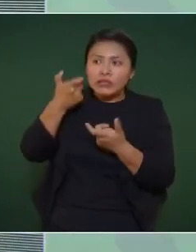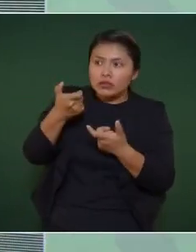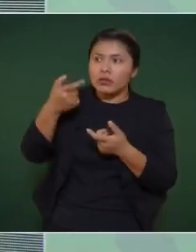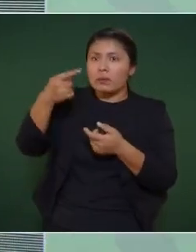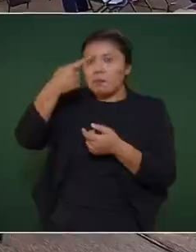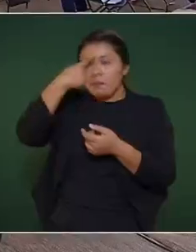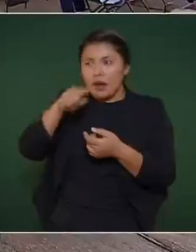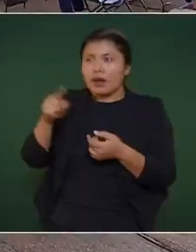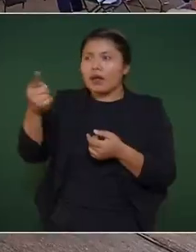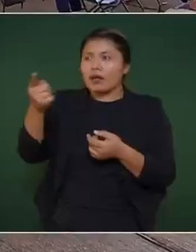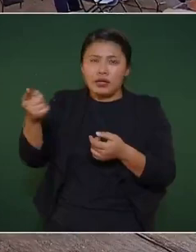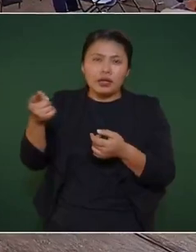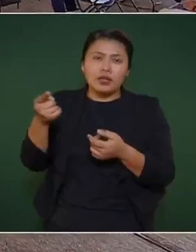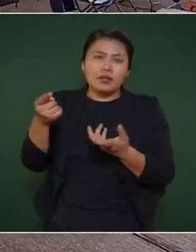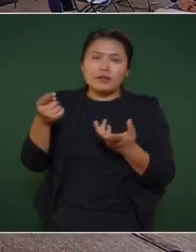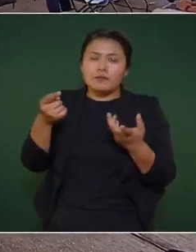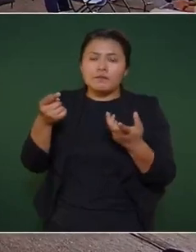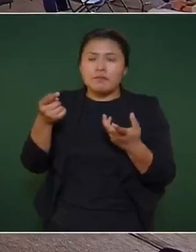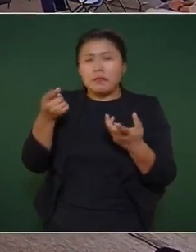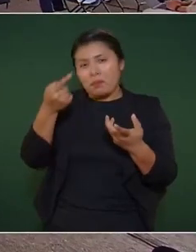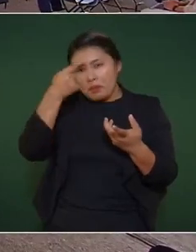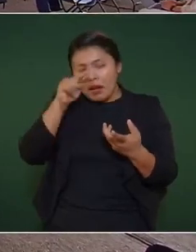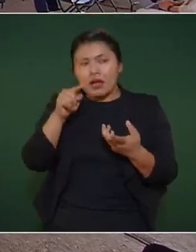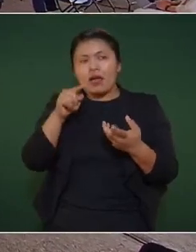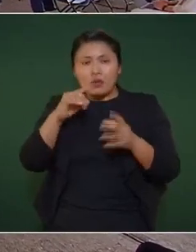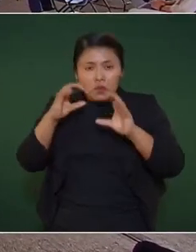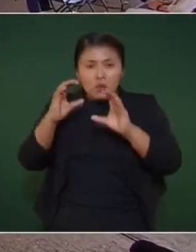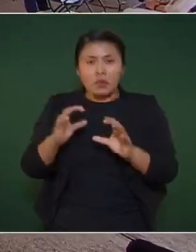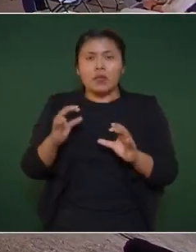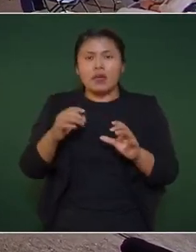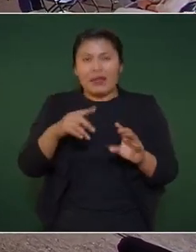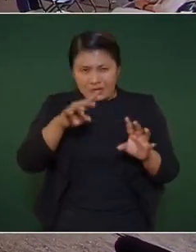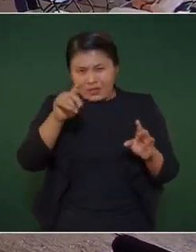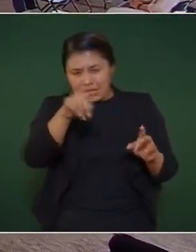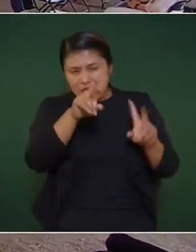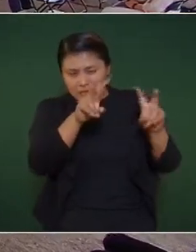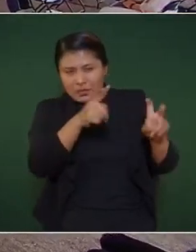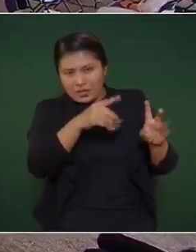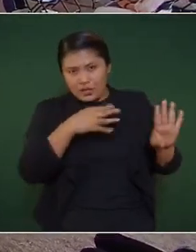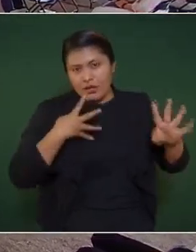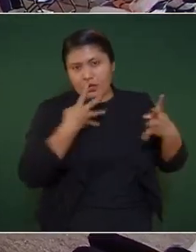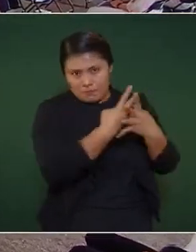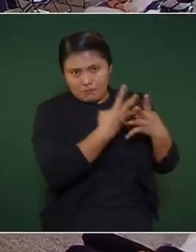la comida para los reclusos, la vigilancia, todos los gastos,